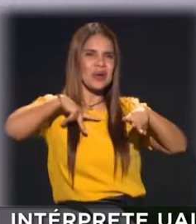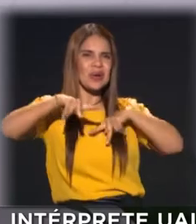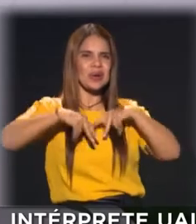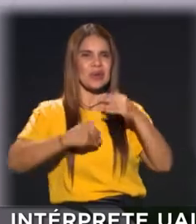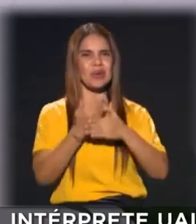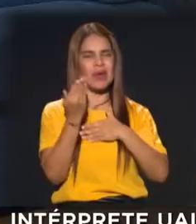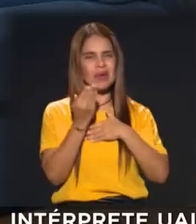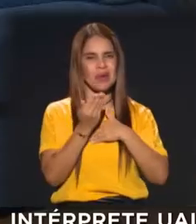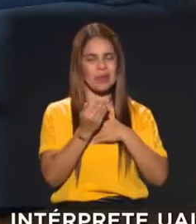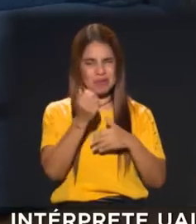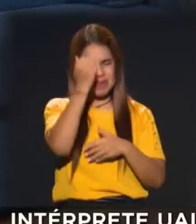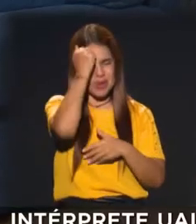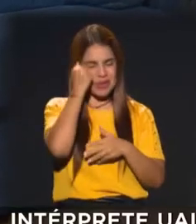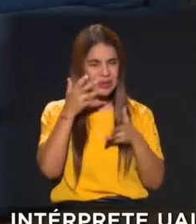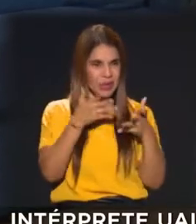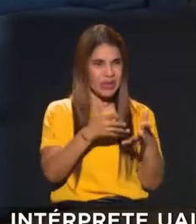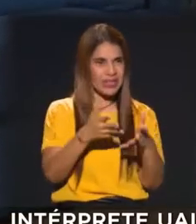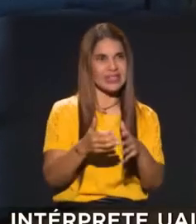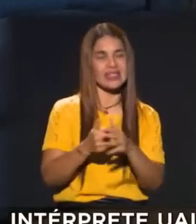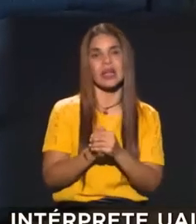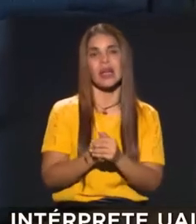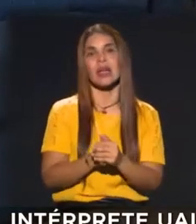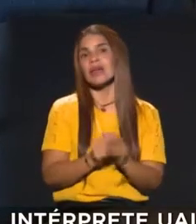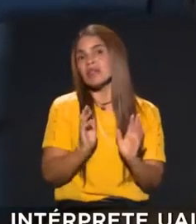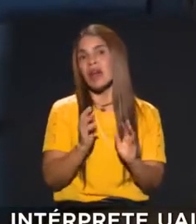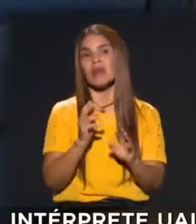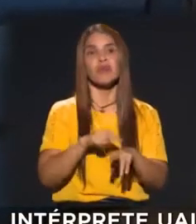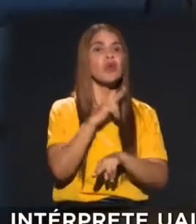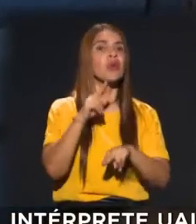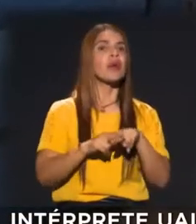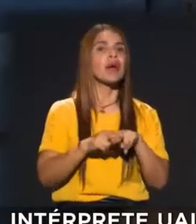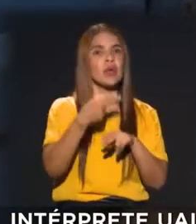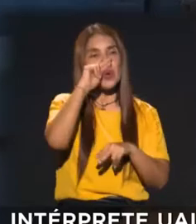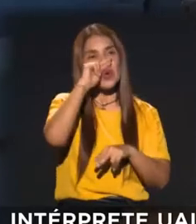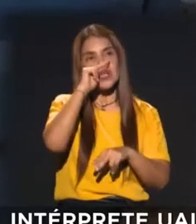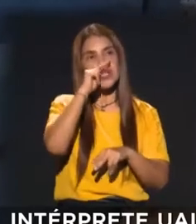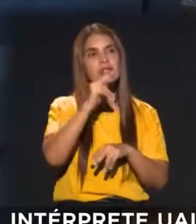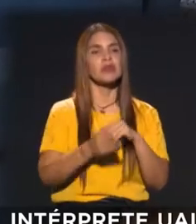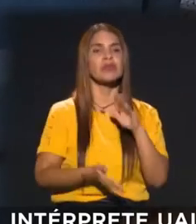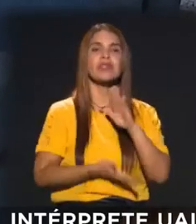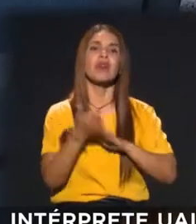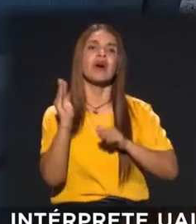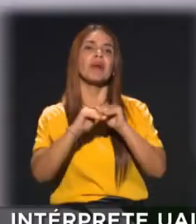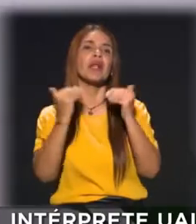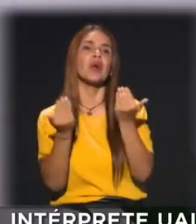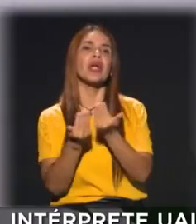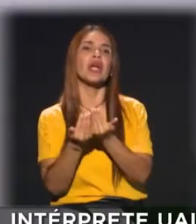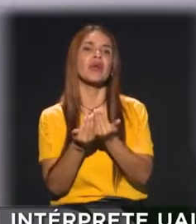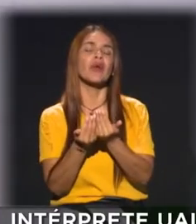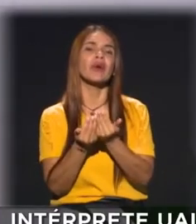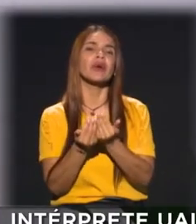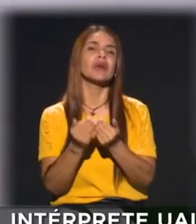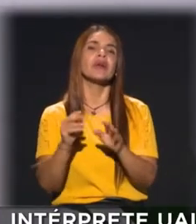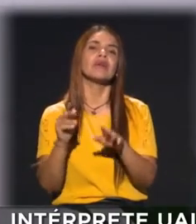educadores, porque cuando estamos en la cotidianidad, un niño puede pasar en el colegio 8 horas, llega a la casa a dormir, pues a hacer como la actividad y sí, acostarse,